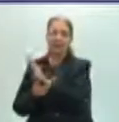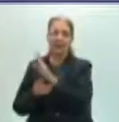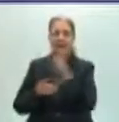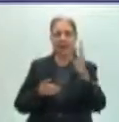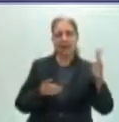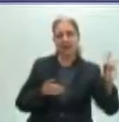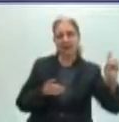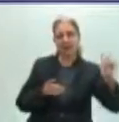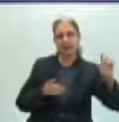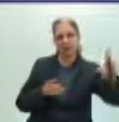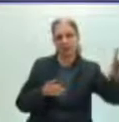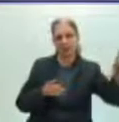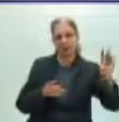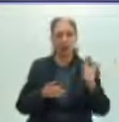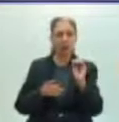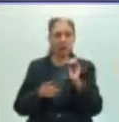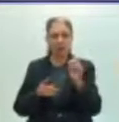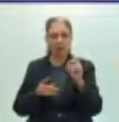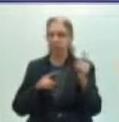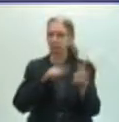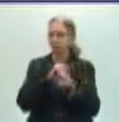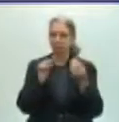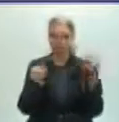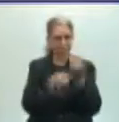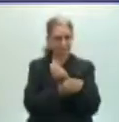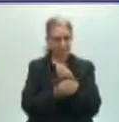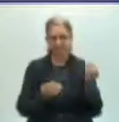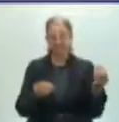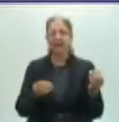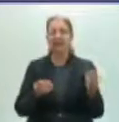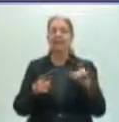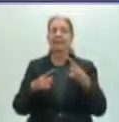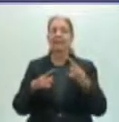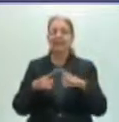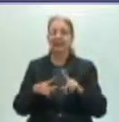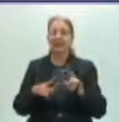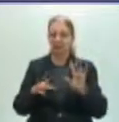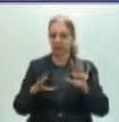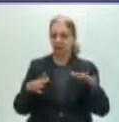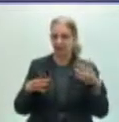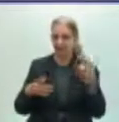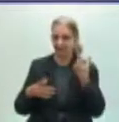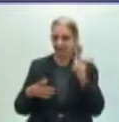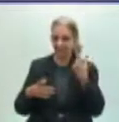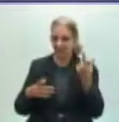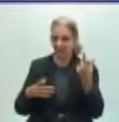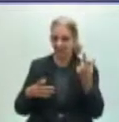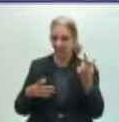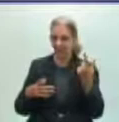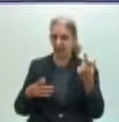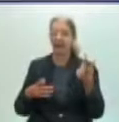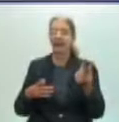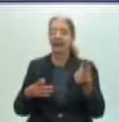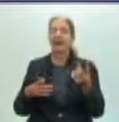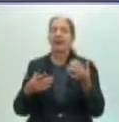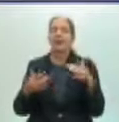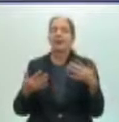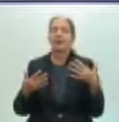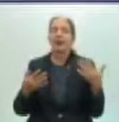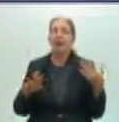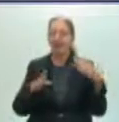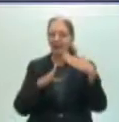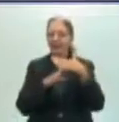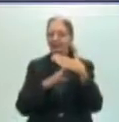mayor a menor, para entonces determinar quién es el valor que ocupa la posición